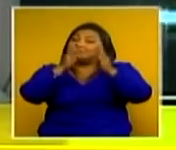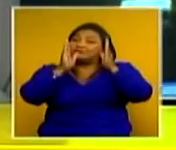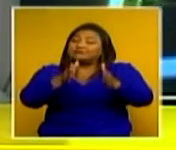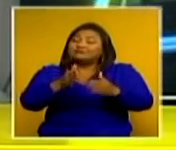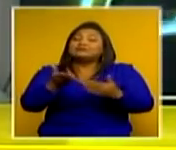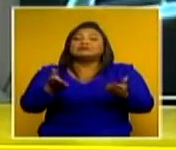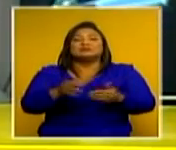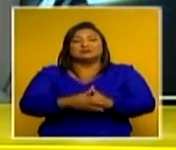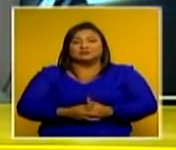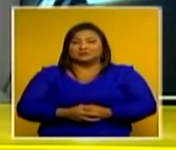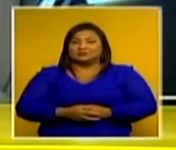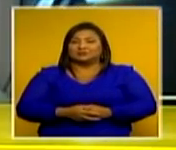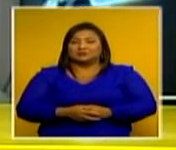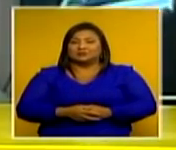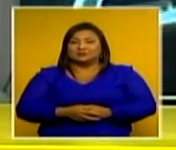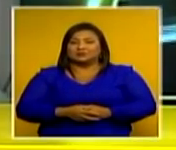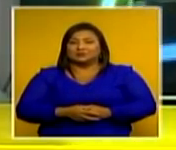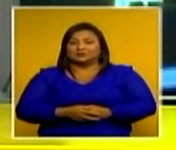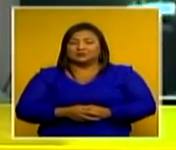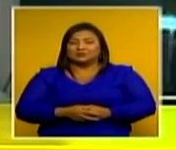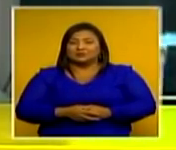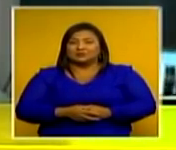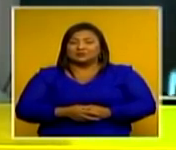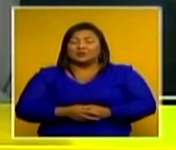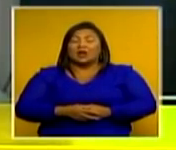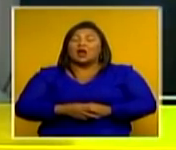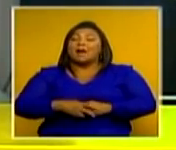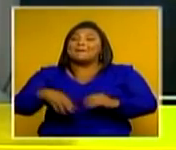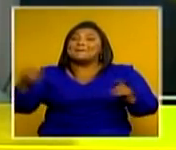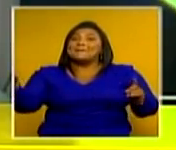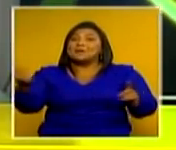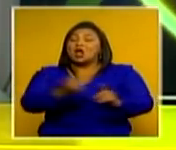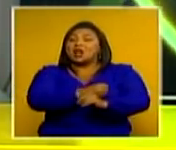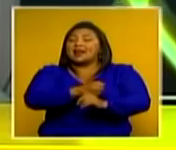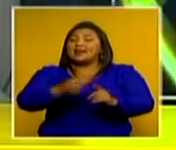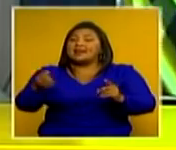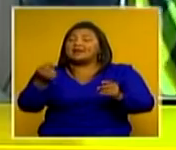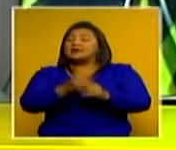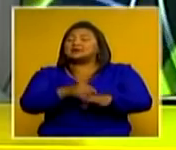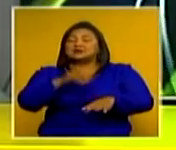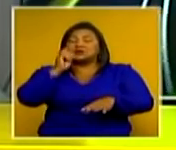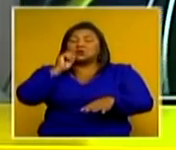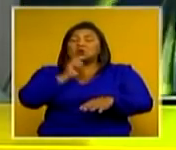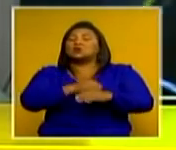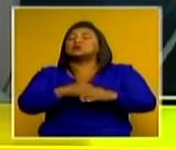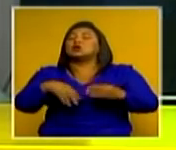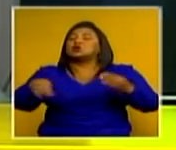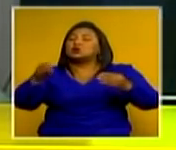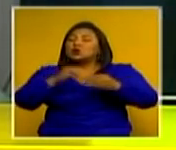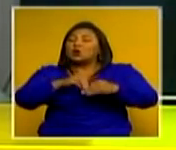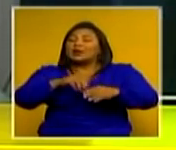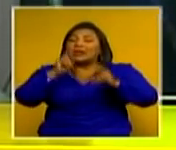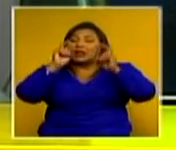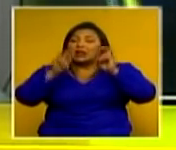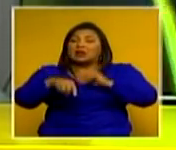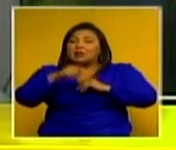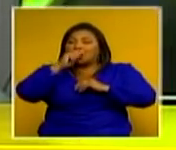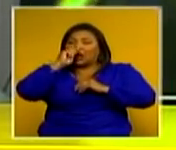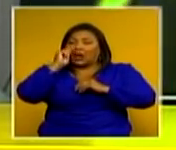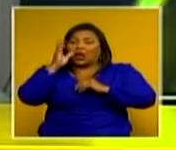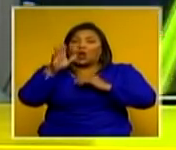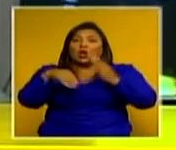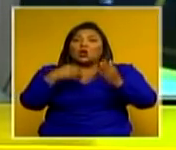guillermo violencia sexual el embarazo adolescente y el consumo de drogas han sido temas abordados por